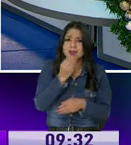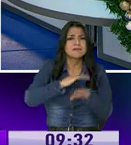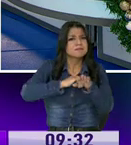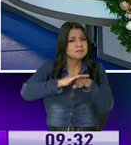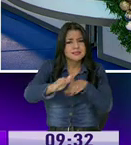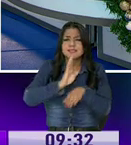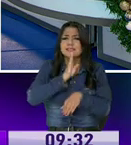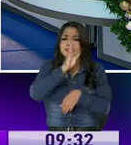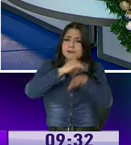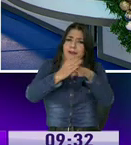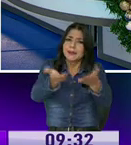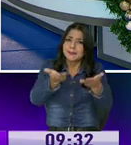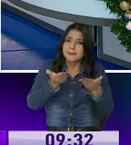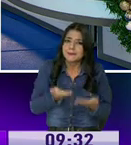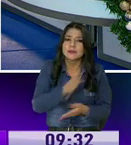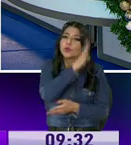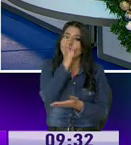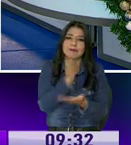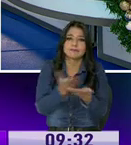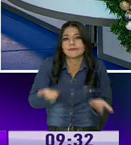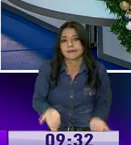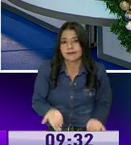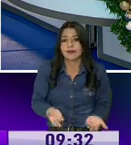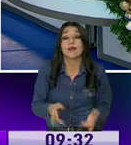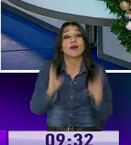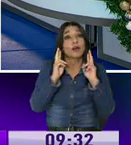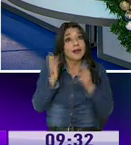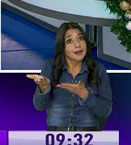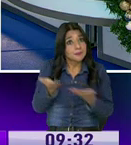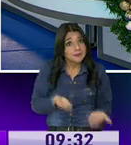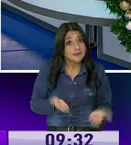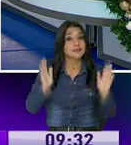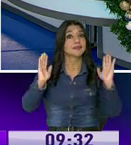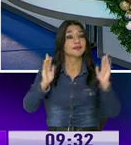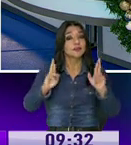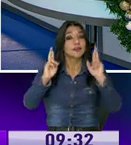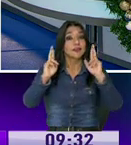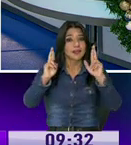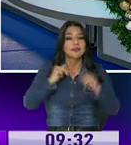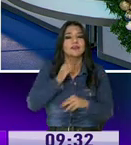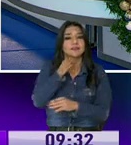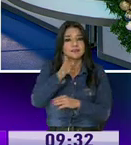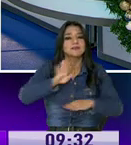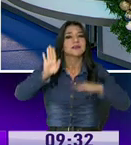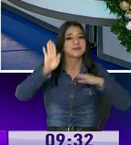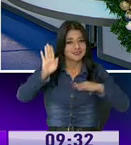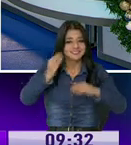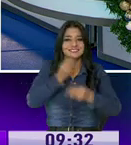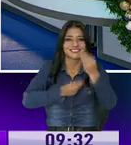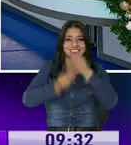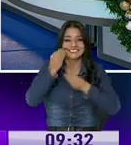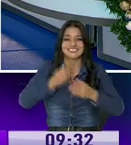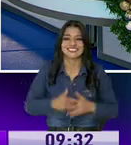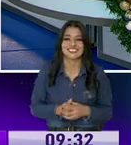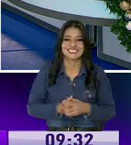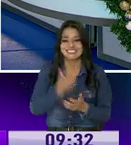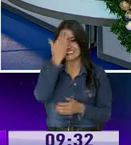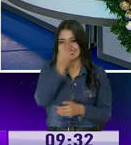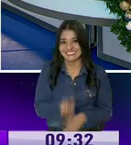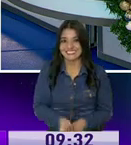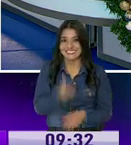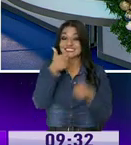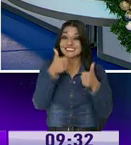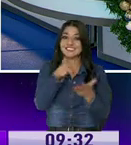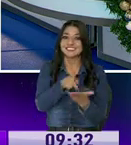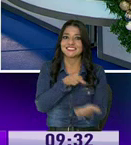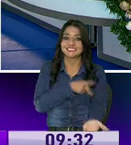hacemos una cordial invitación, nunca llegan. Veamos si Sofi ahora viene. Voy a ir, promesa. Bueno chicos, muy bien. Que tengan un excelente